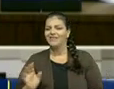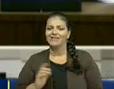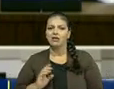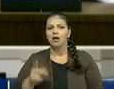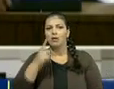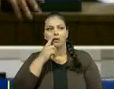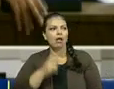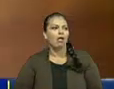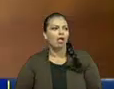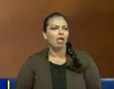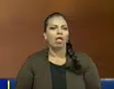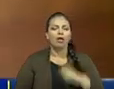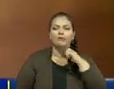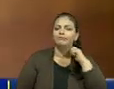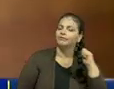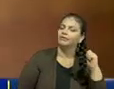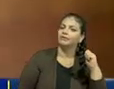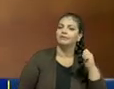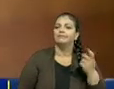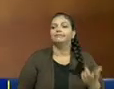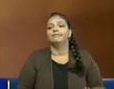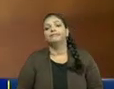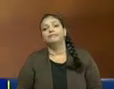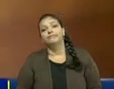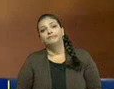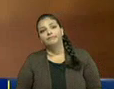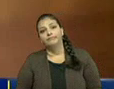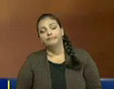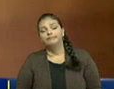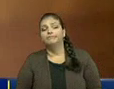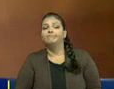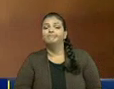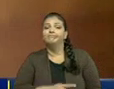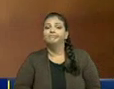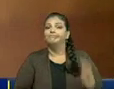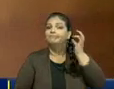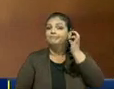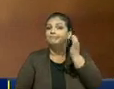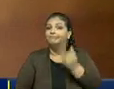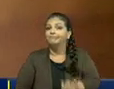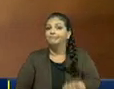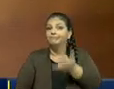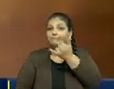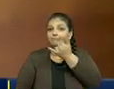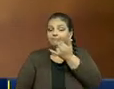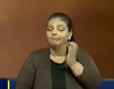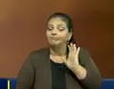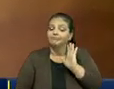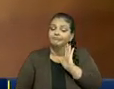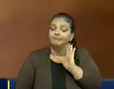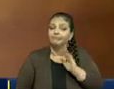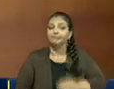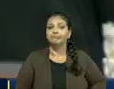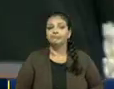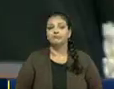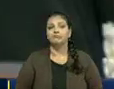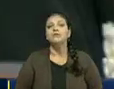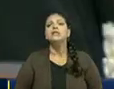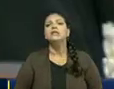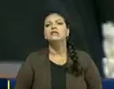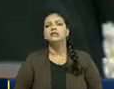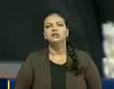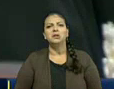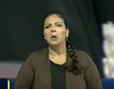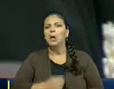consecuencias. Las consecuencias de meterse con la persona equivocada, de meterse con la persona que de pronto nunca los